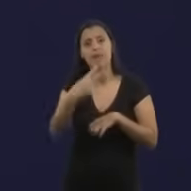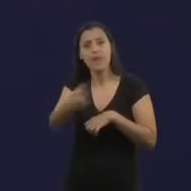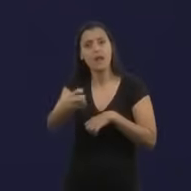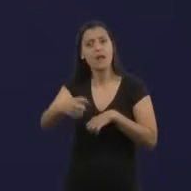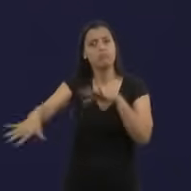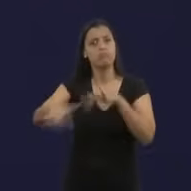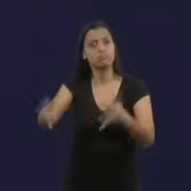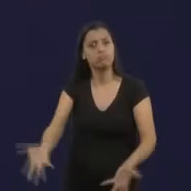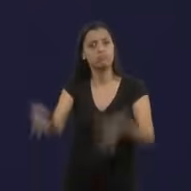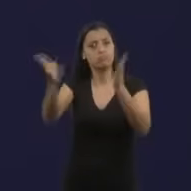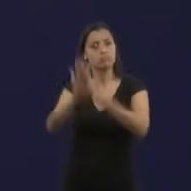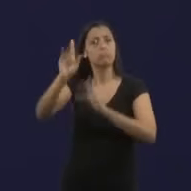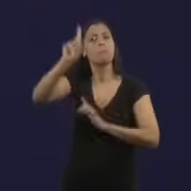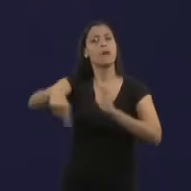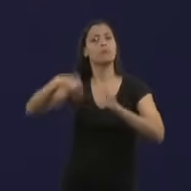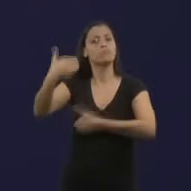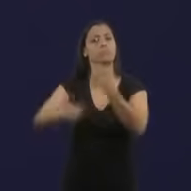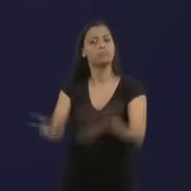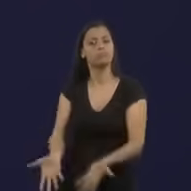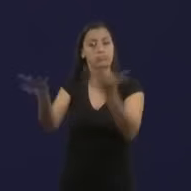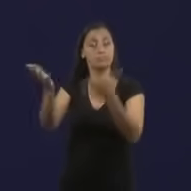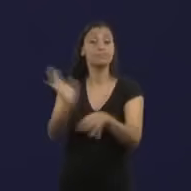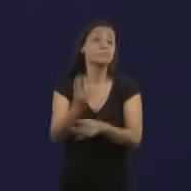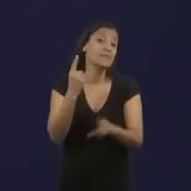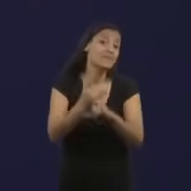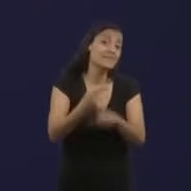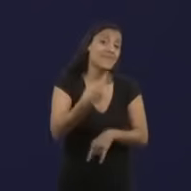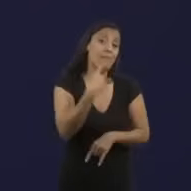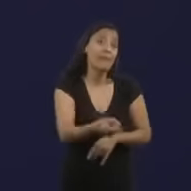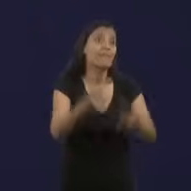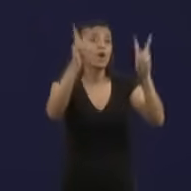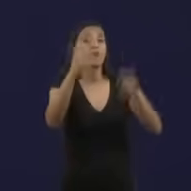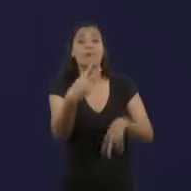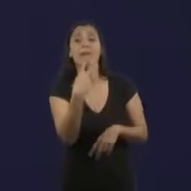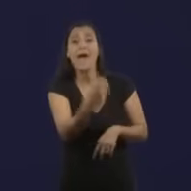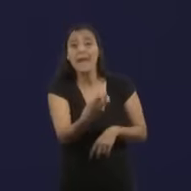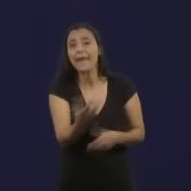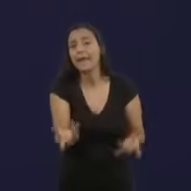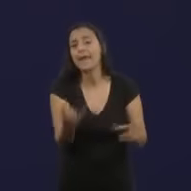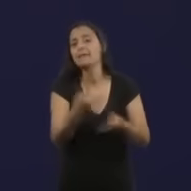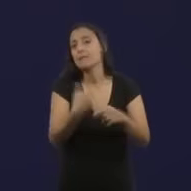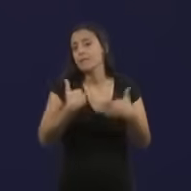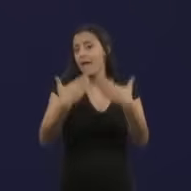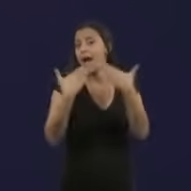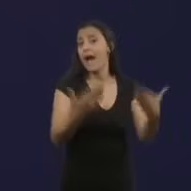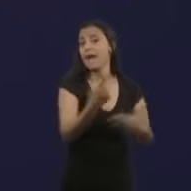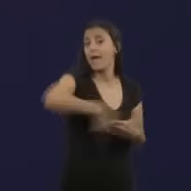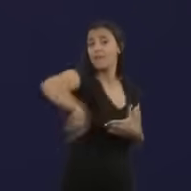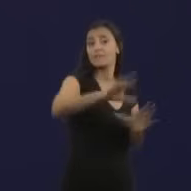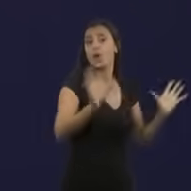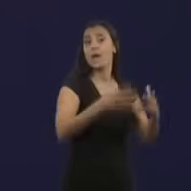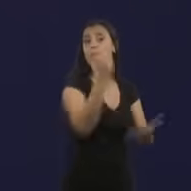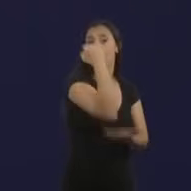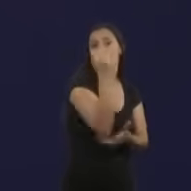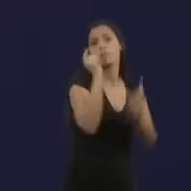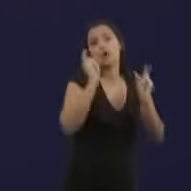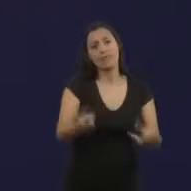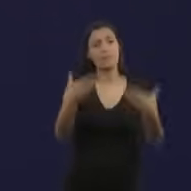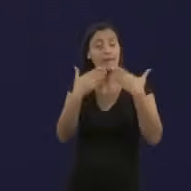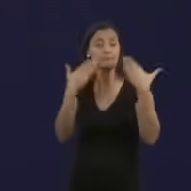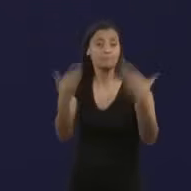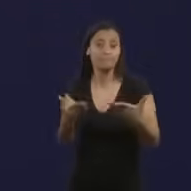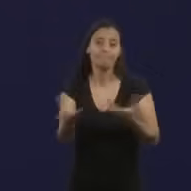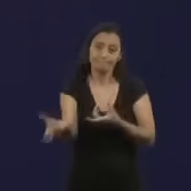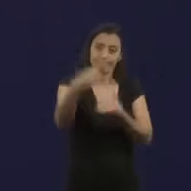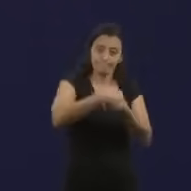al camino del desarrollo y como siempre hago cuando hablo de energía Le agradezco no solo a todo el equipo económico sino también a que es